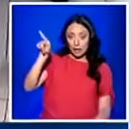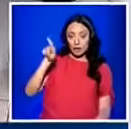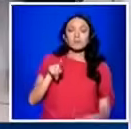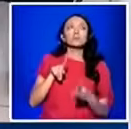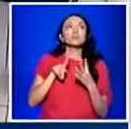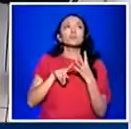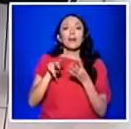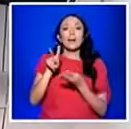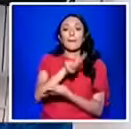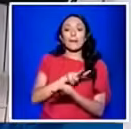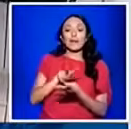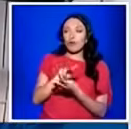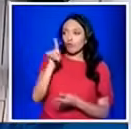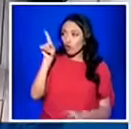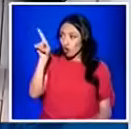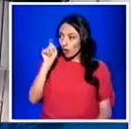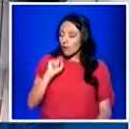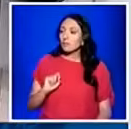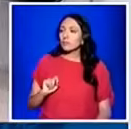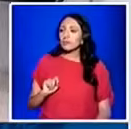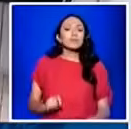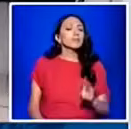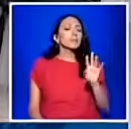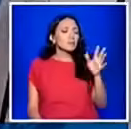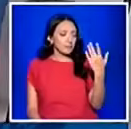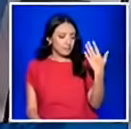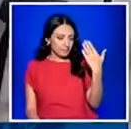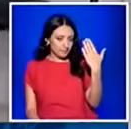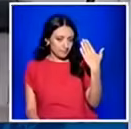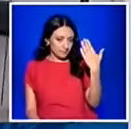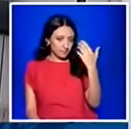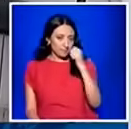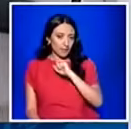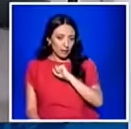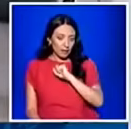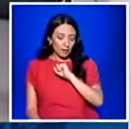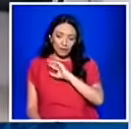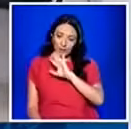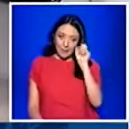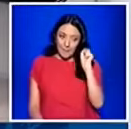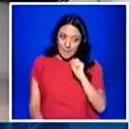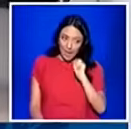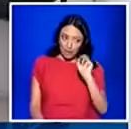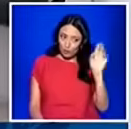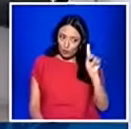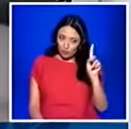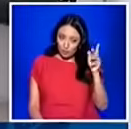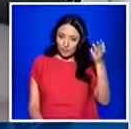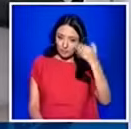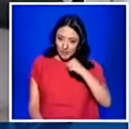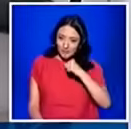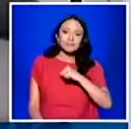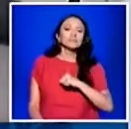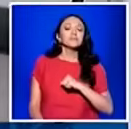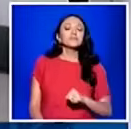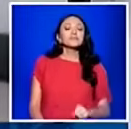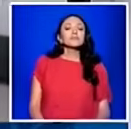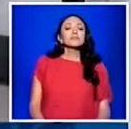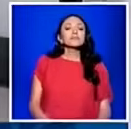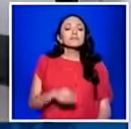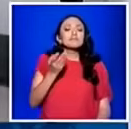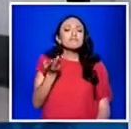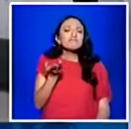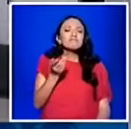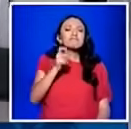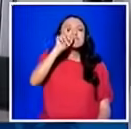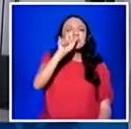sector de la Villa Flora. Ahora cuéntenos un poquito, véngase para acá, sin miedo. Cuéntenos un poco, por ejemplo, hay